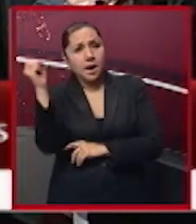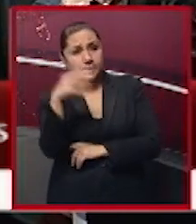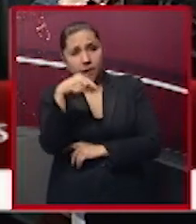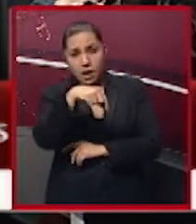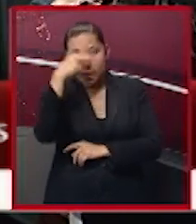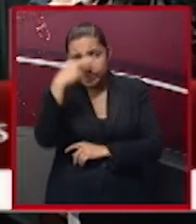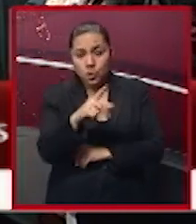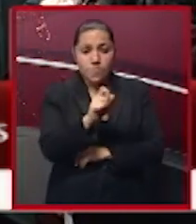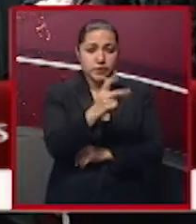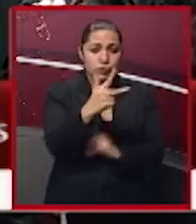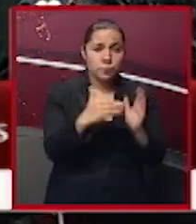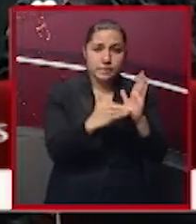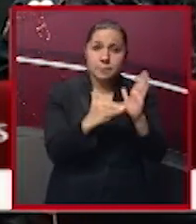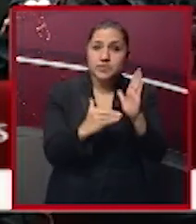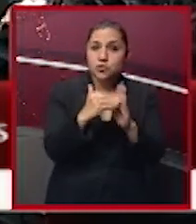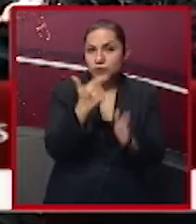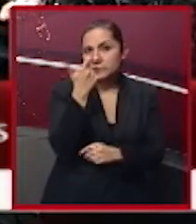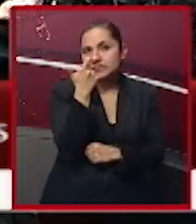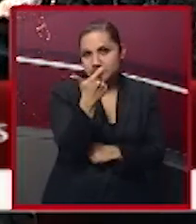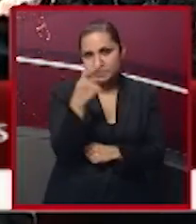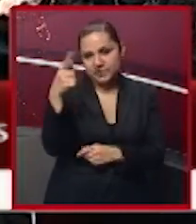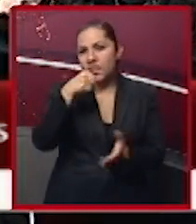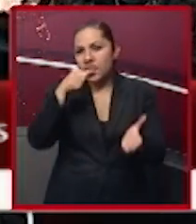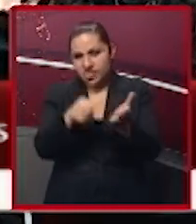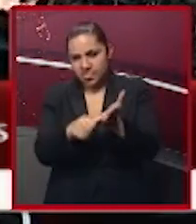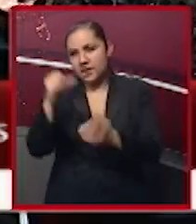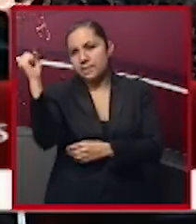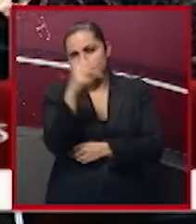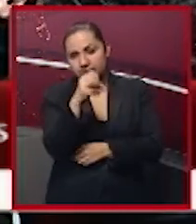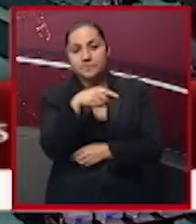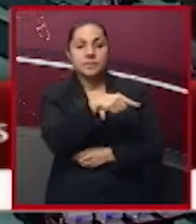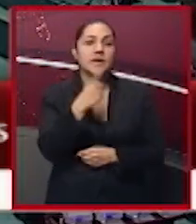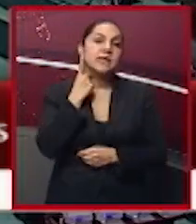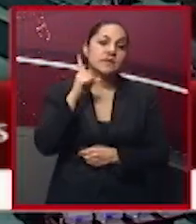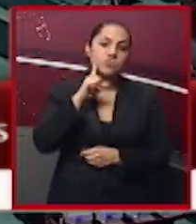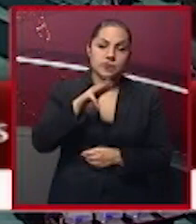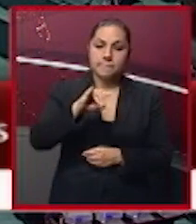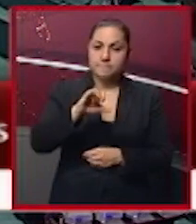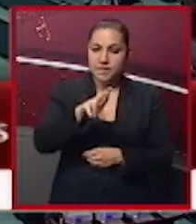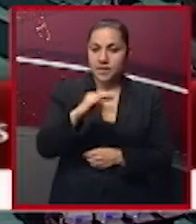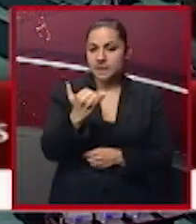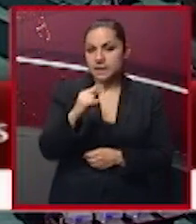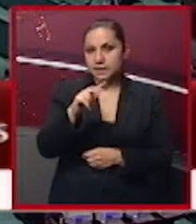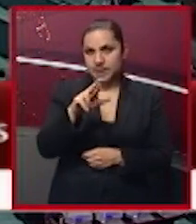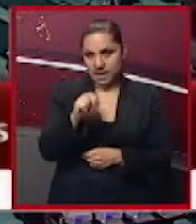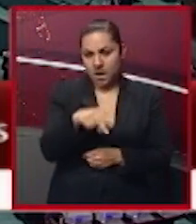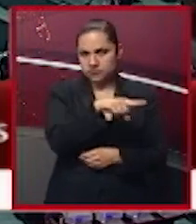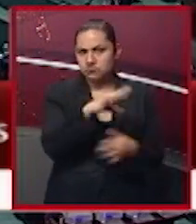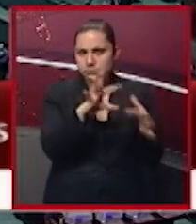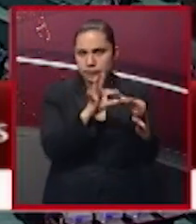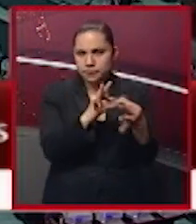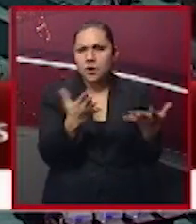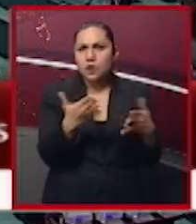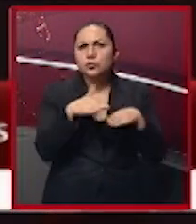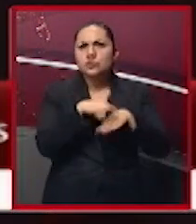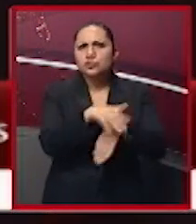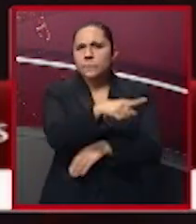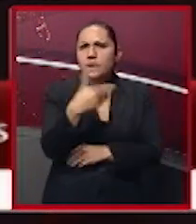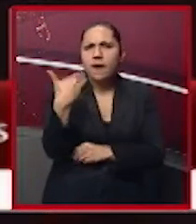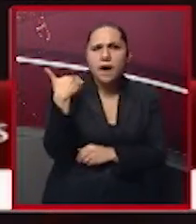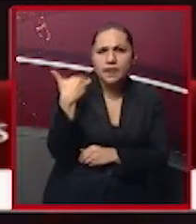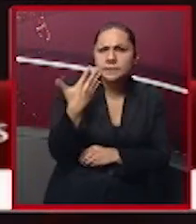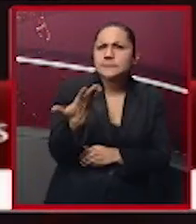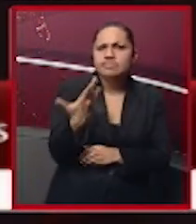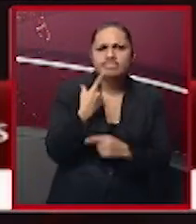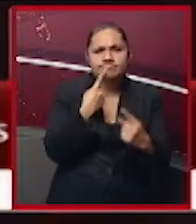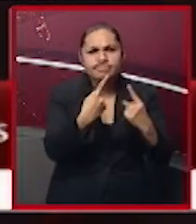en remesas. La diputada Mariana Rodríguez Mier Terán cuestionó sobre el trabajo de negociación con clubes de